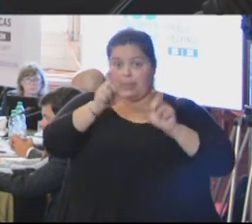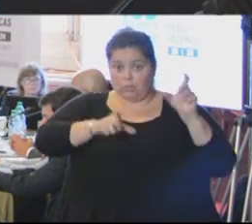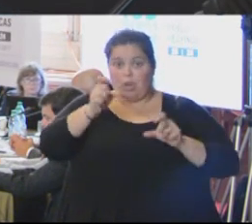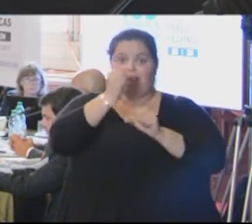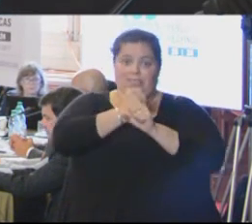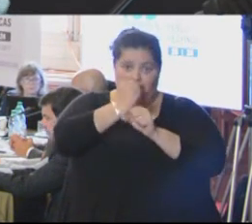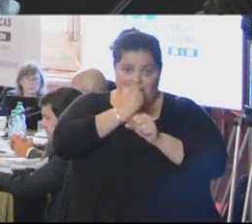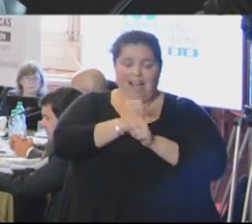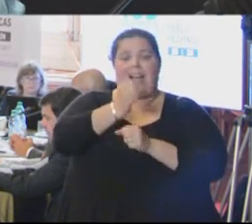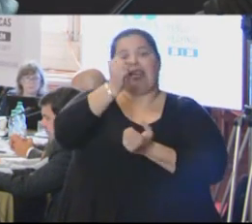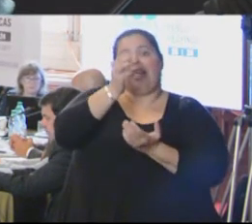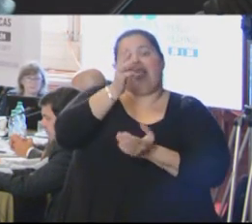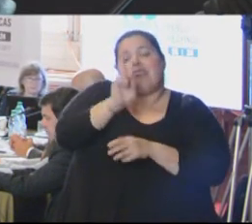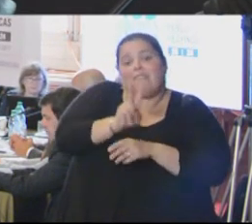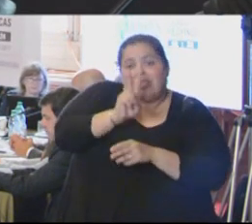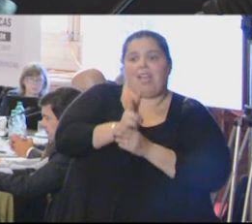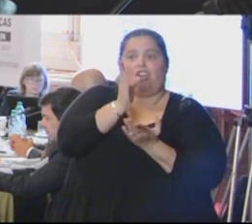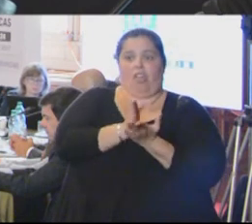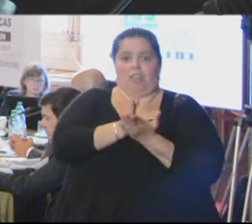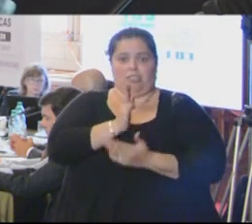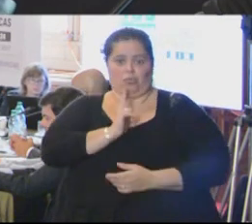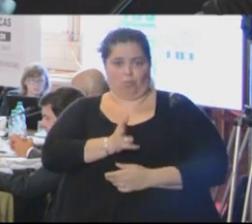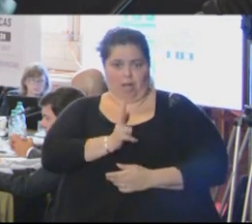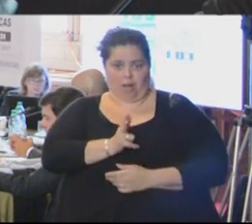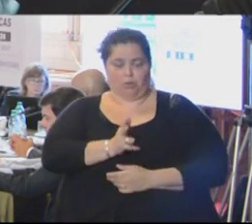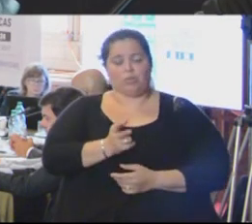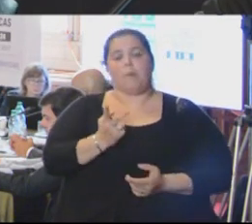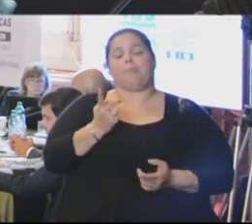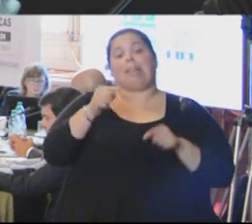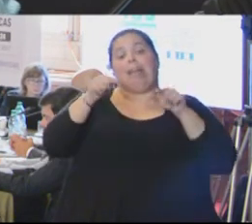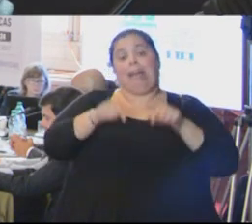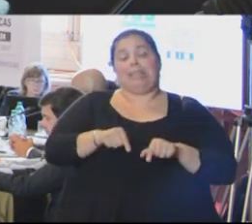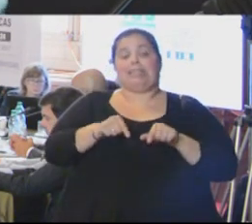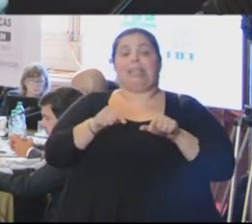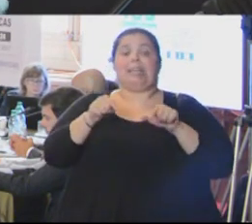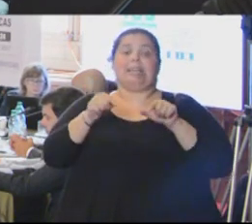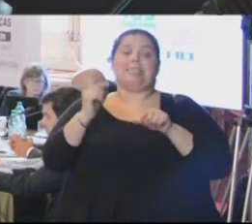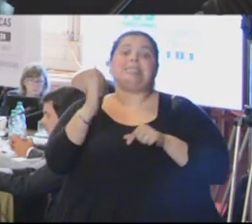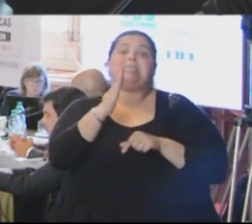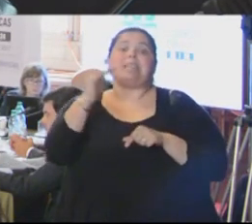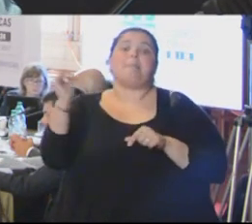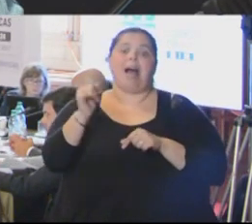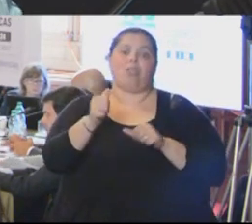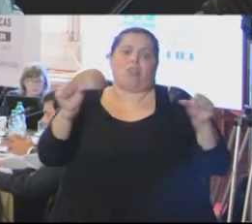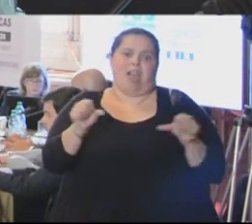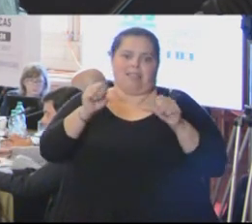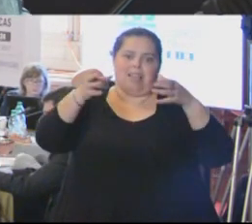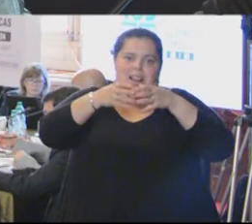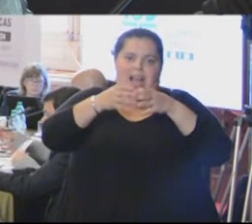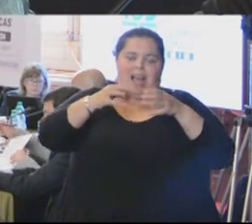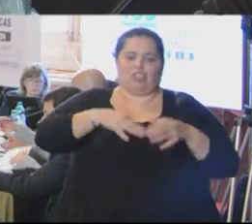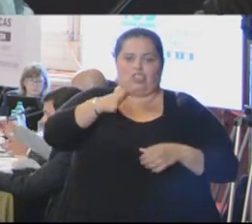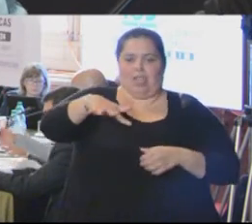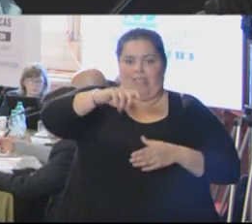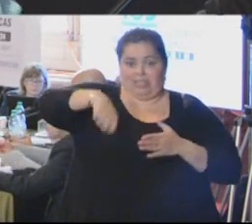de derechos, ¿no? Y el llamado que hace la sociedad civil